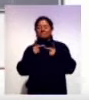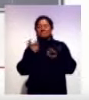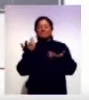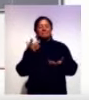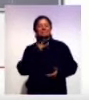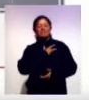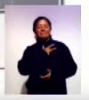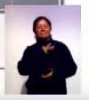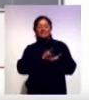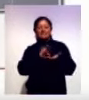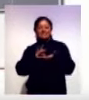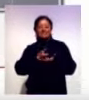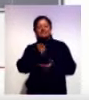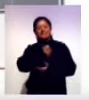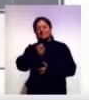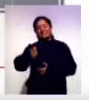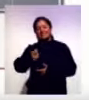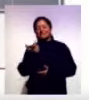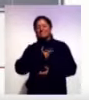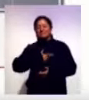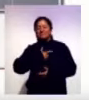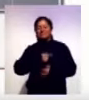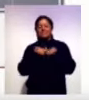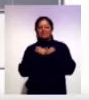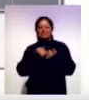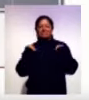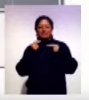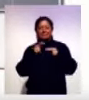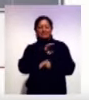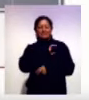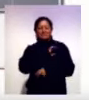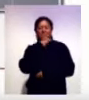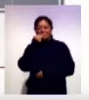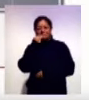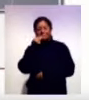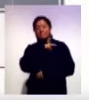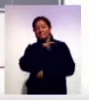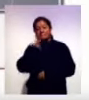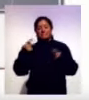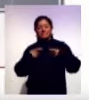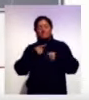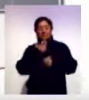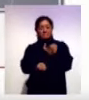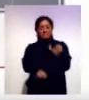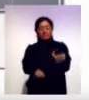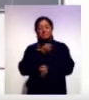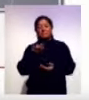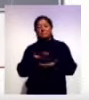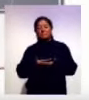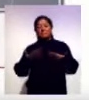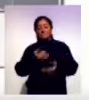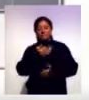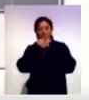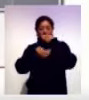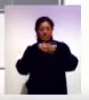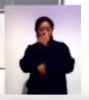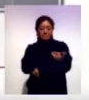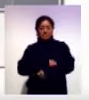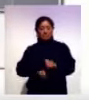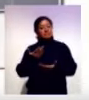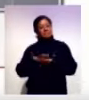mi querida Carlita, te saludo con mucho gusto. De igual manera para mi querida maestra Miroslava y a nuestro auditorio que nos está acompañando ya en esta segunda emisión. Mira que, Carlita,